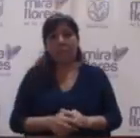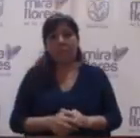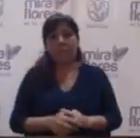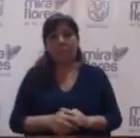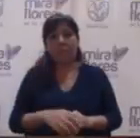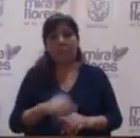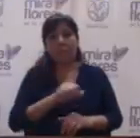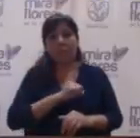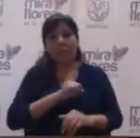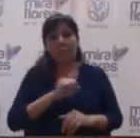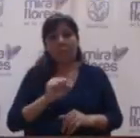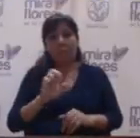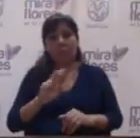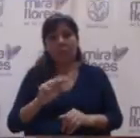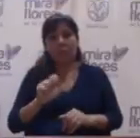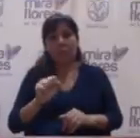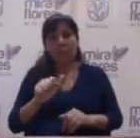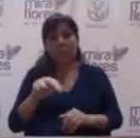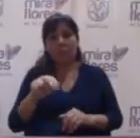Señora Susana Stiglitz Watson.